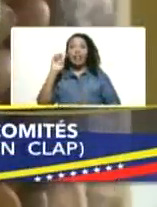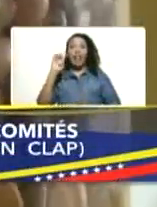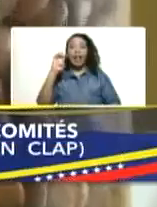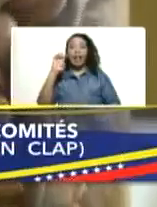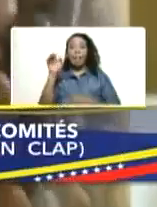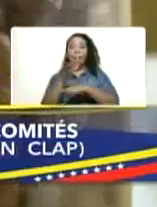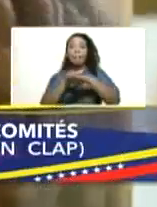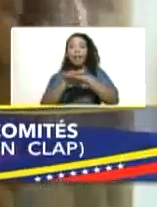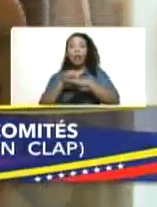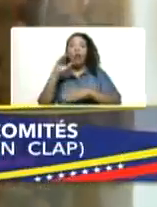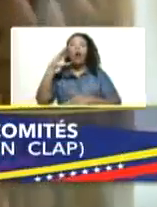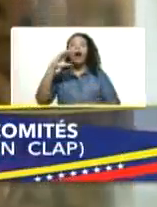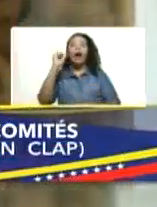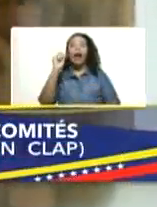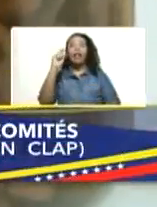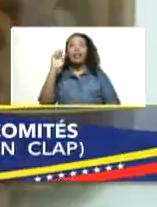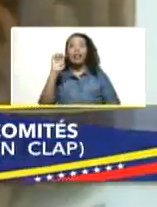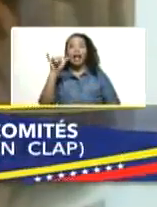viene el Catey?